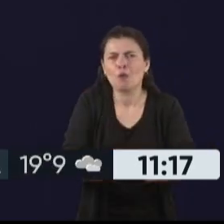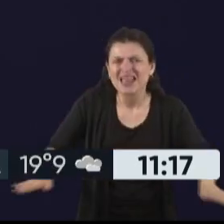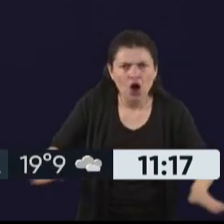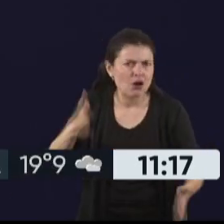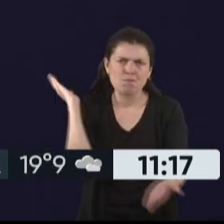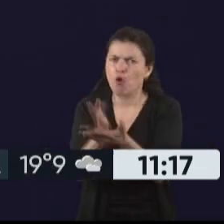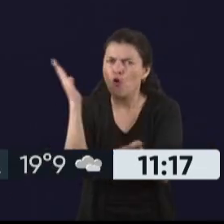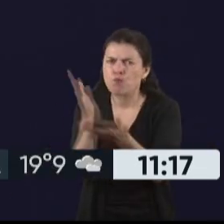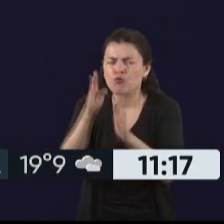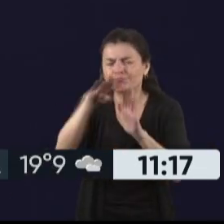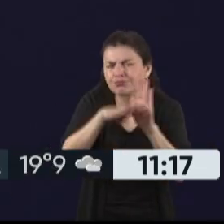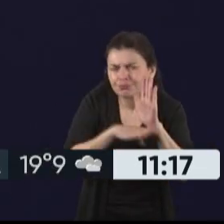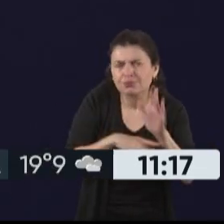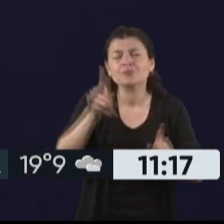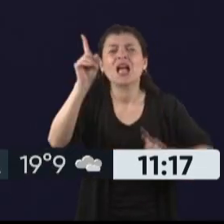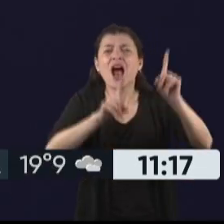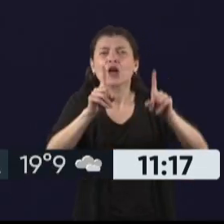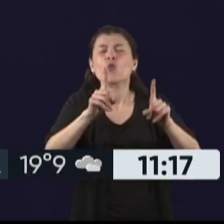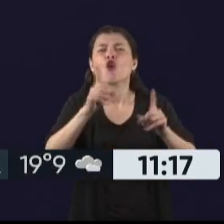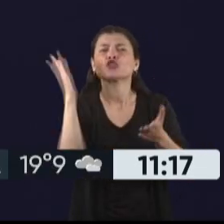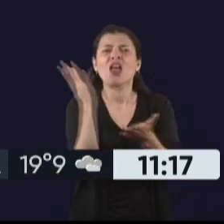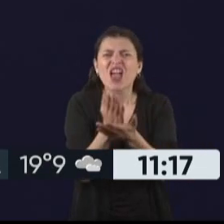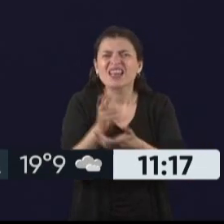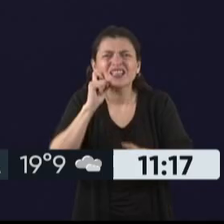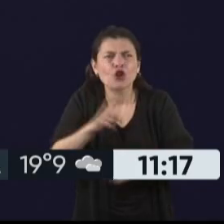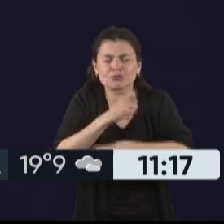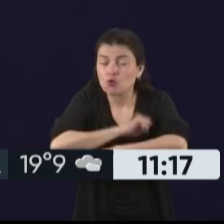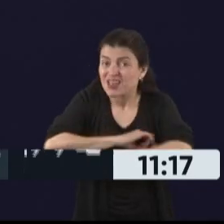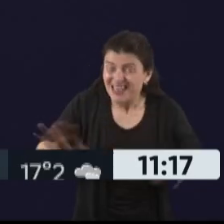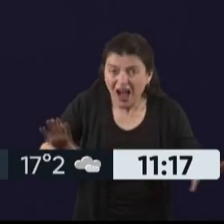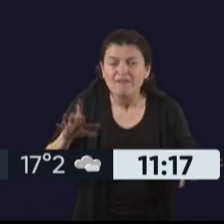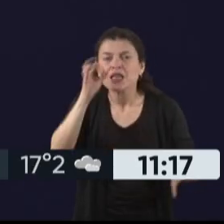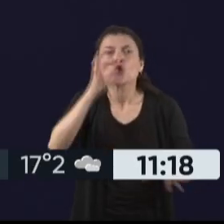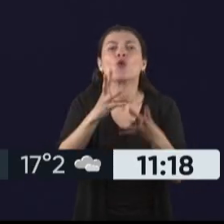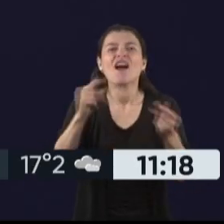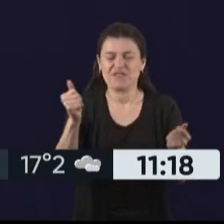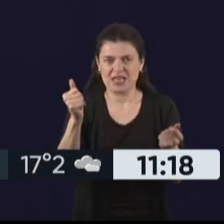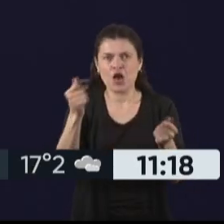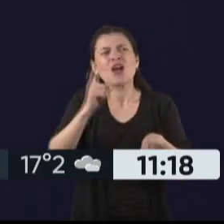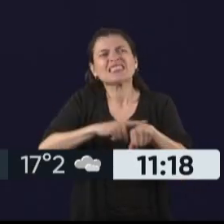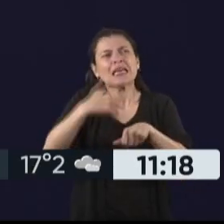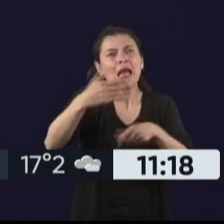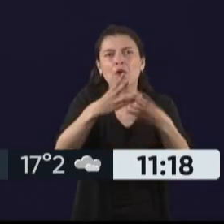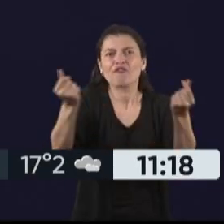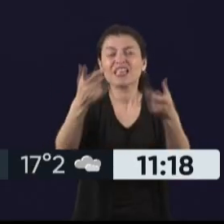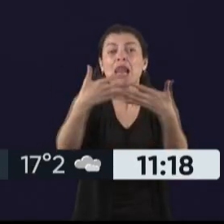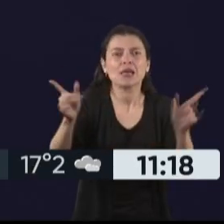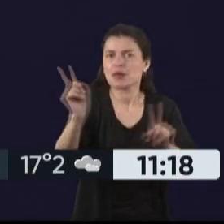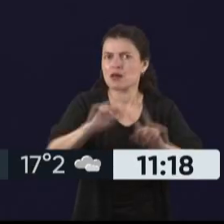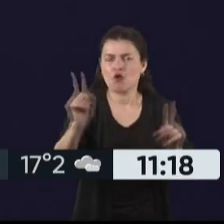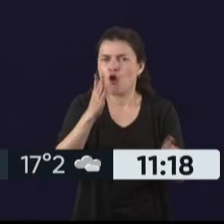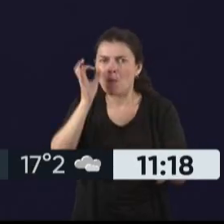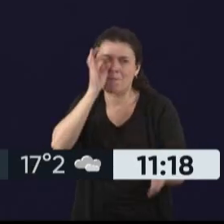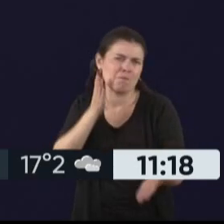graves pasan a ser imprescriptibles para que no prescriban después de los 10 años como ocurre en la actualidad, y la baja de la